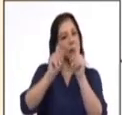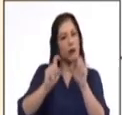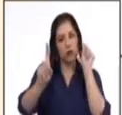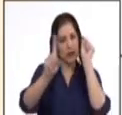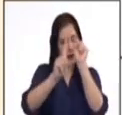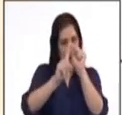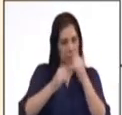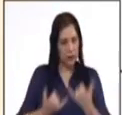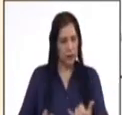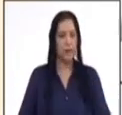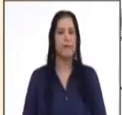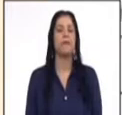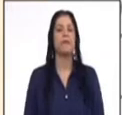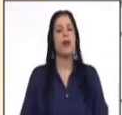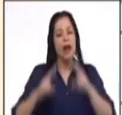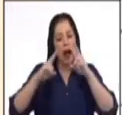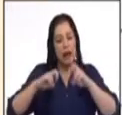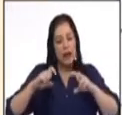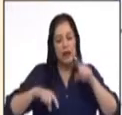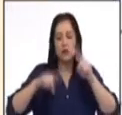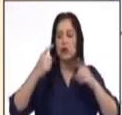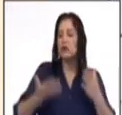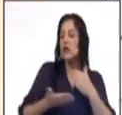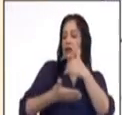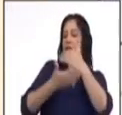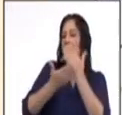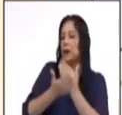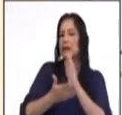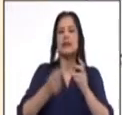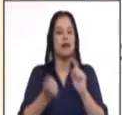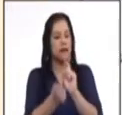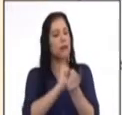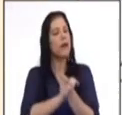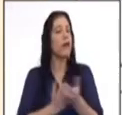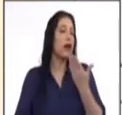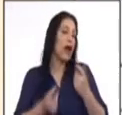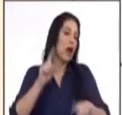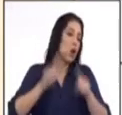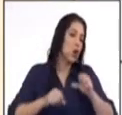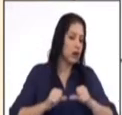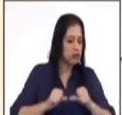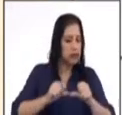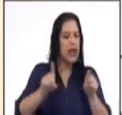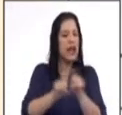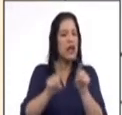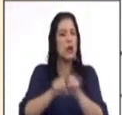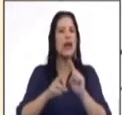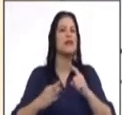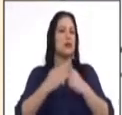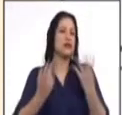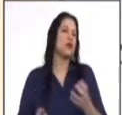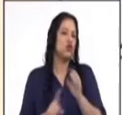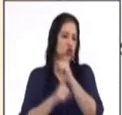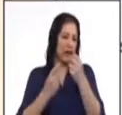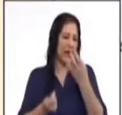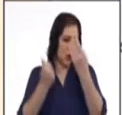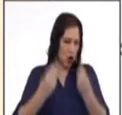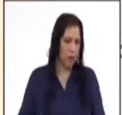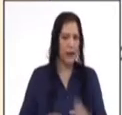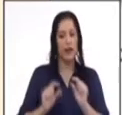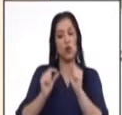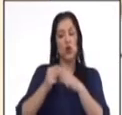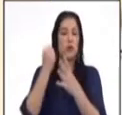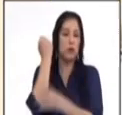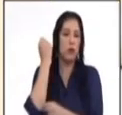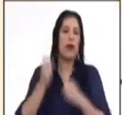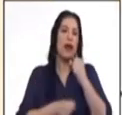reto. Analizo algunos aspectos que han cambiado y que se han mantenido respecto a la situación socioeconómica de los sectores